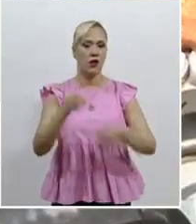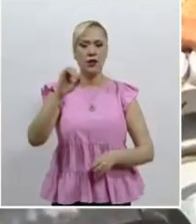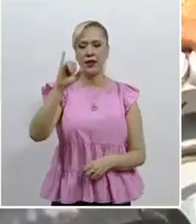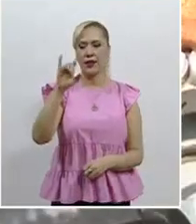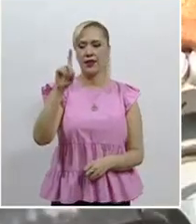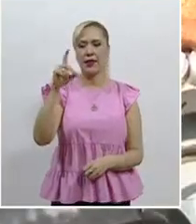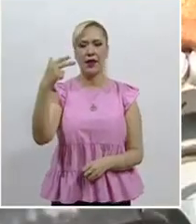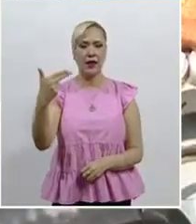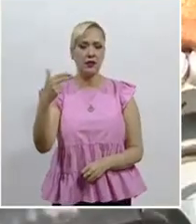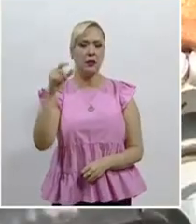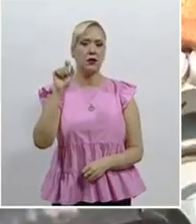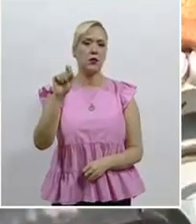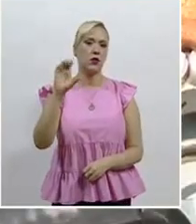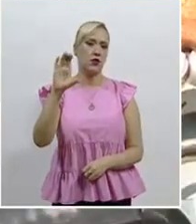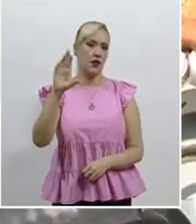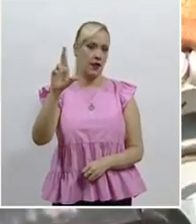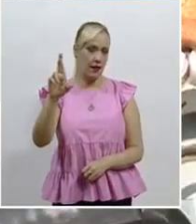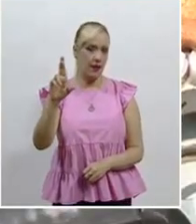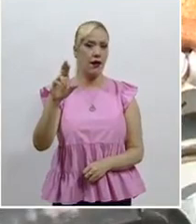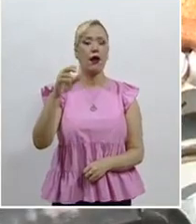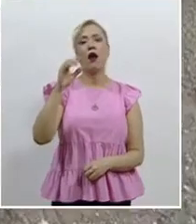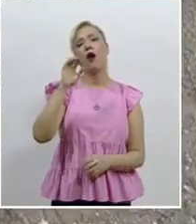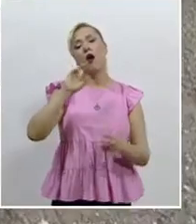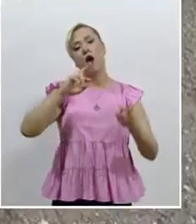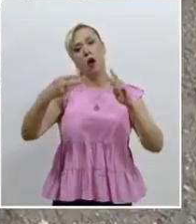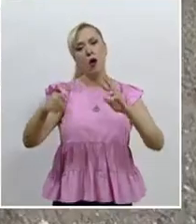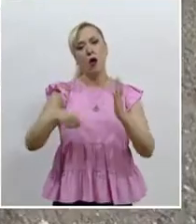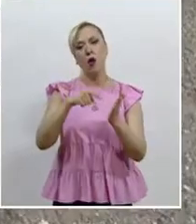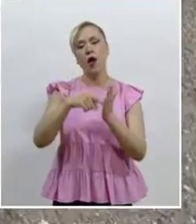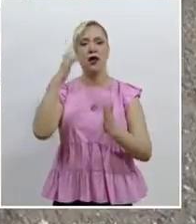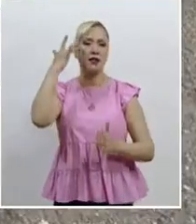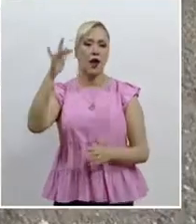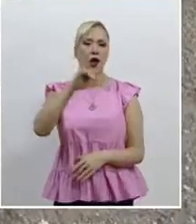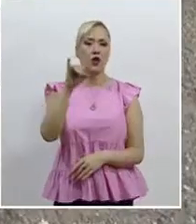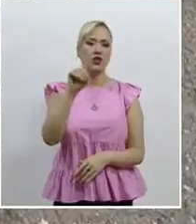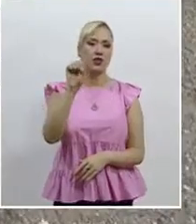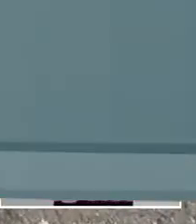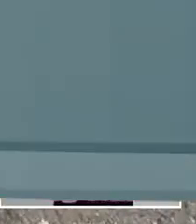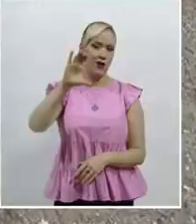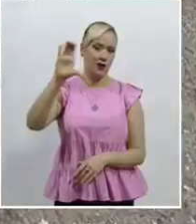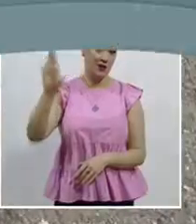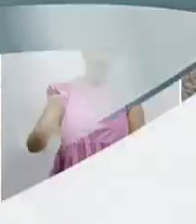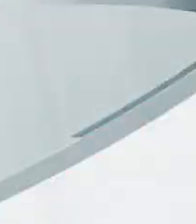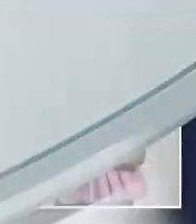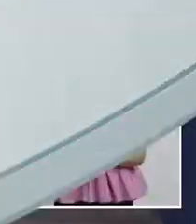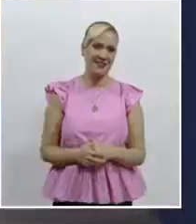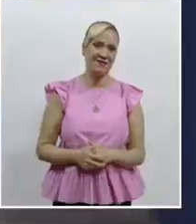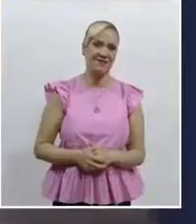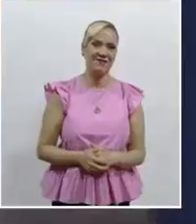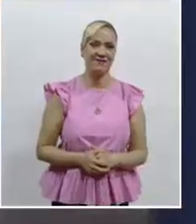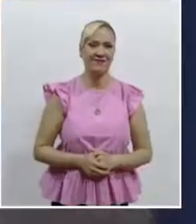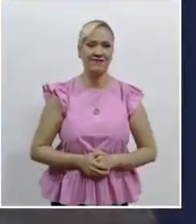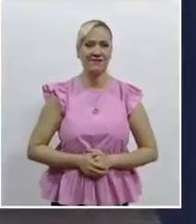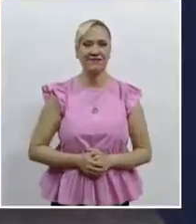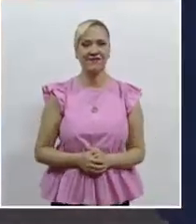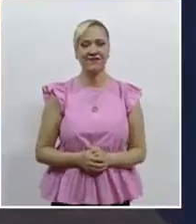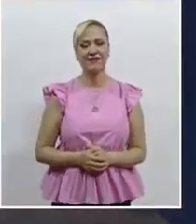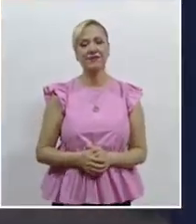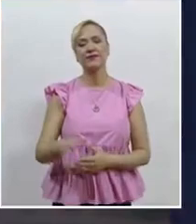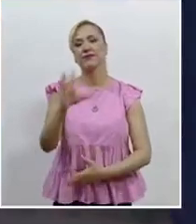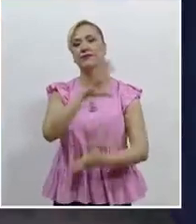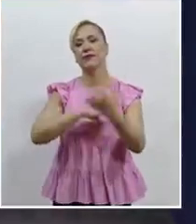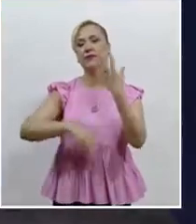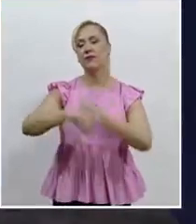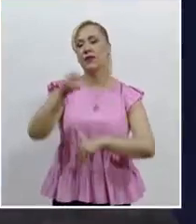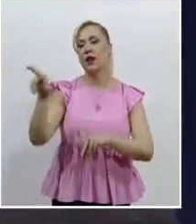tramite@corteidh.or.cr o bien de manera presencial en su sede en San José de Costa Rica. Por su parte,